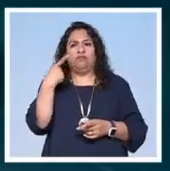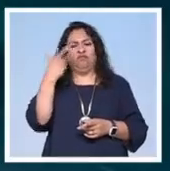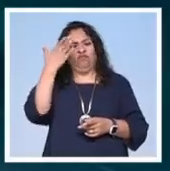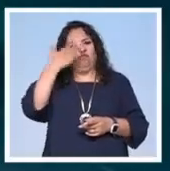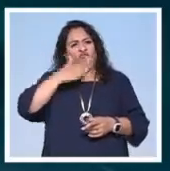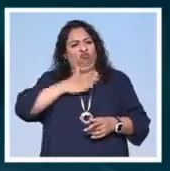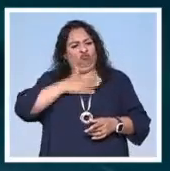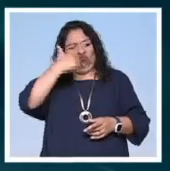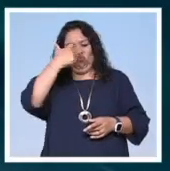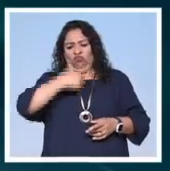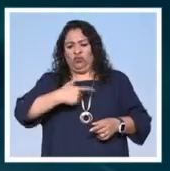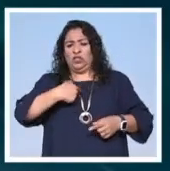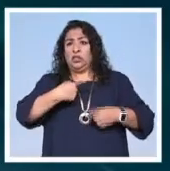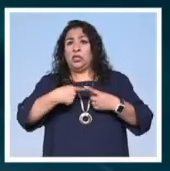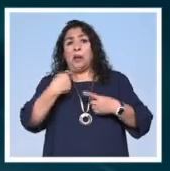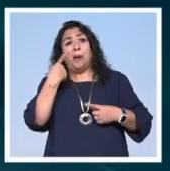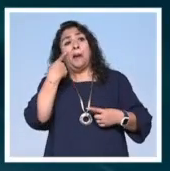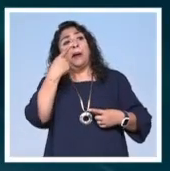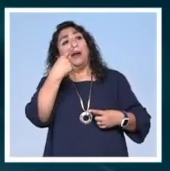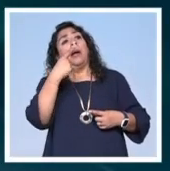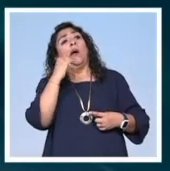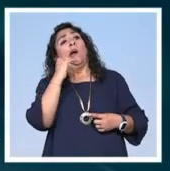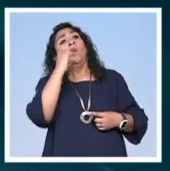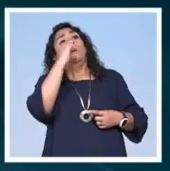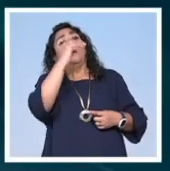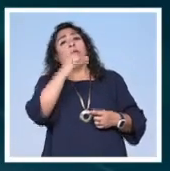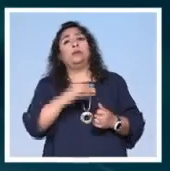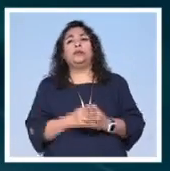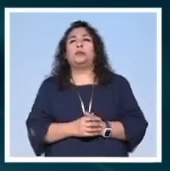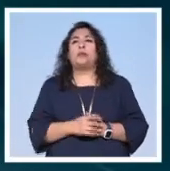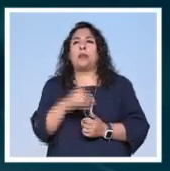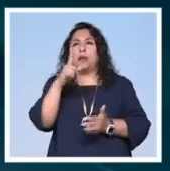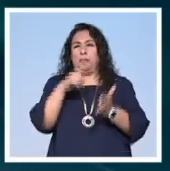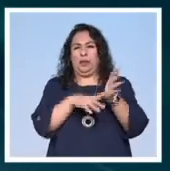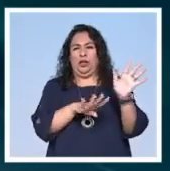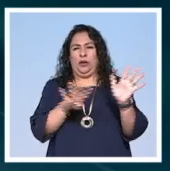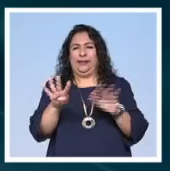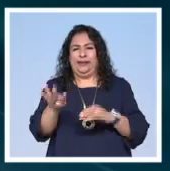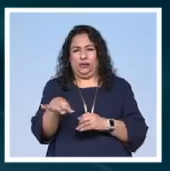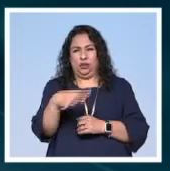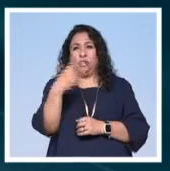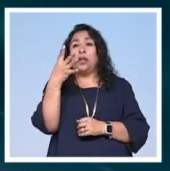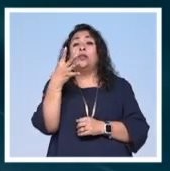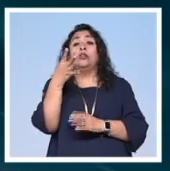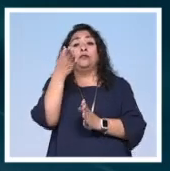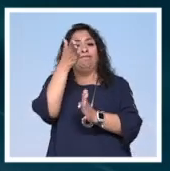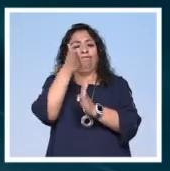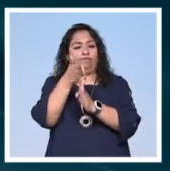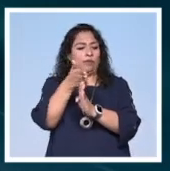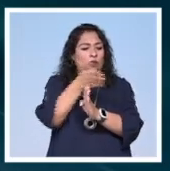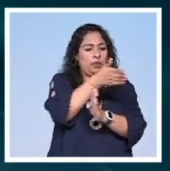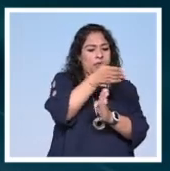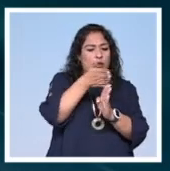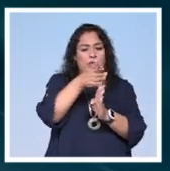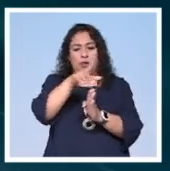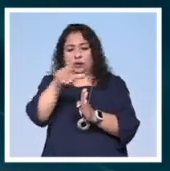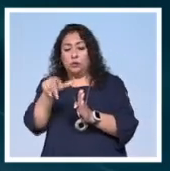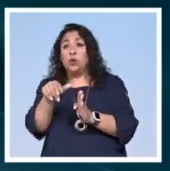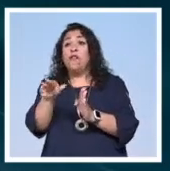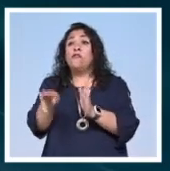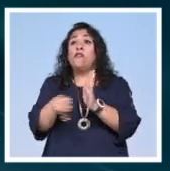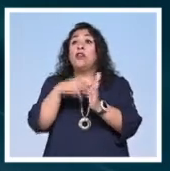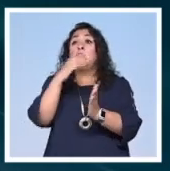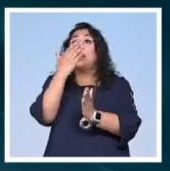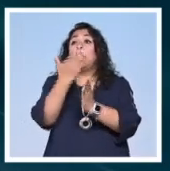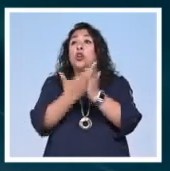representaba miró a yen de la frontera en 1914 hay un antes y un después porque él firma un contrato con la